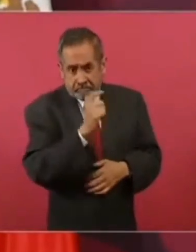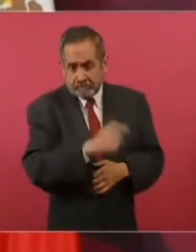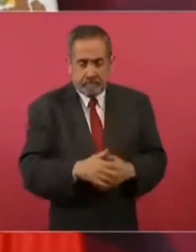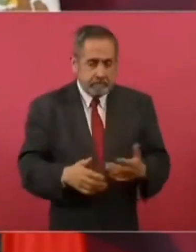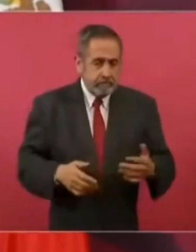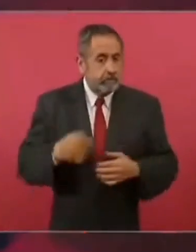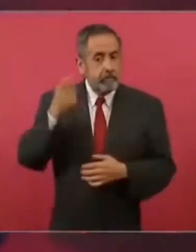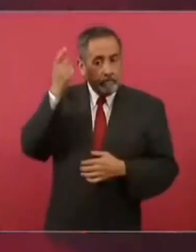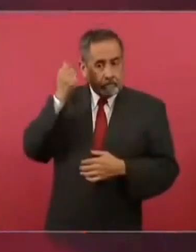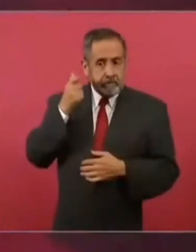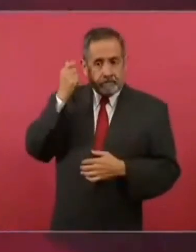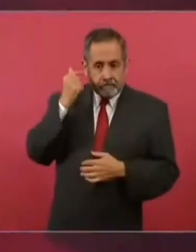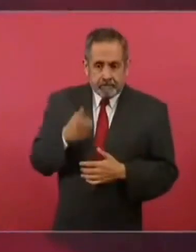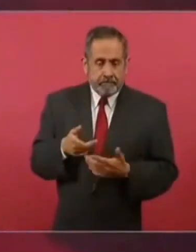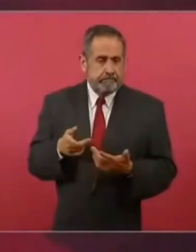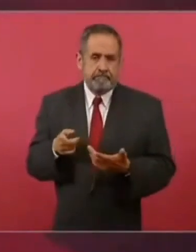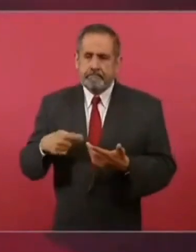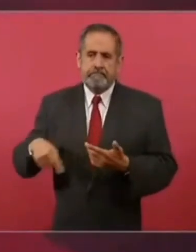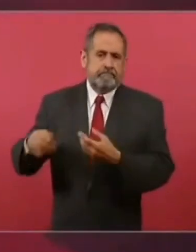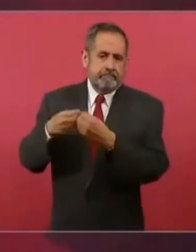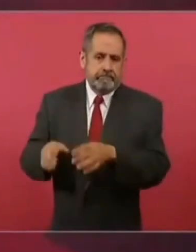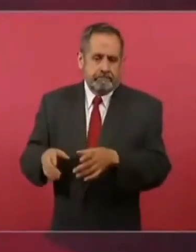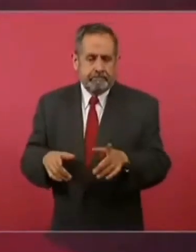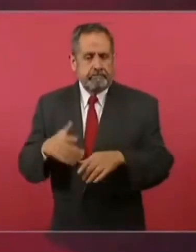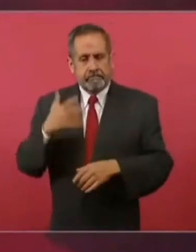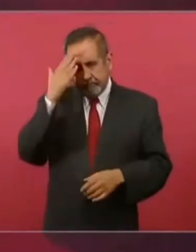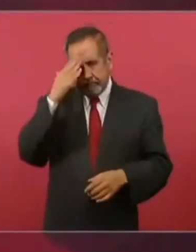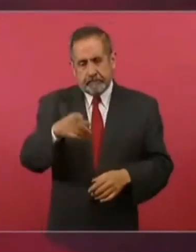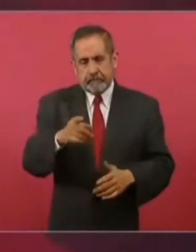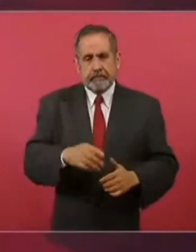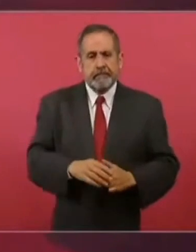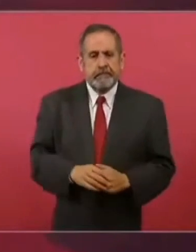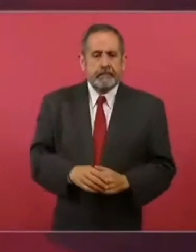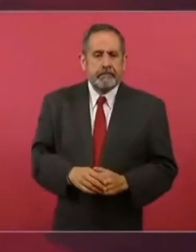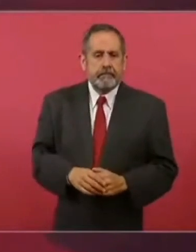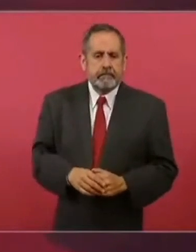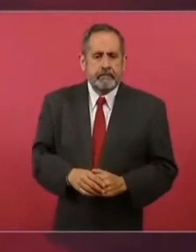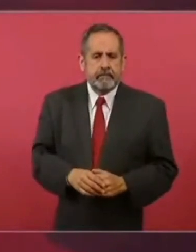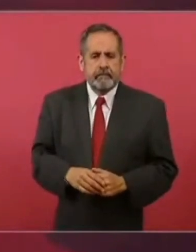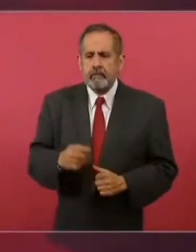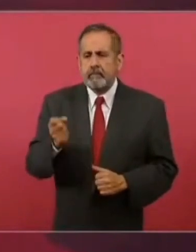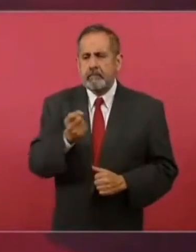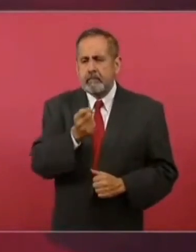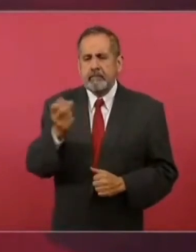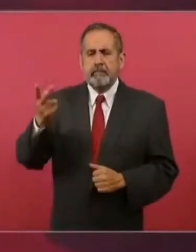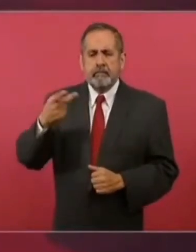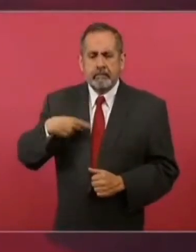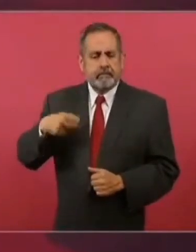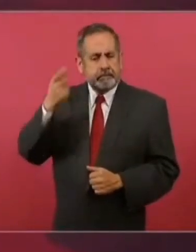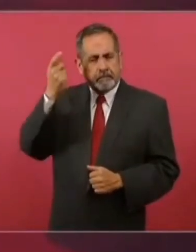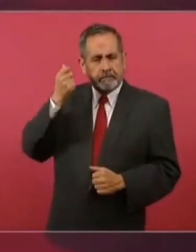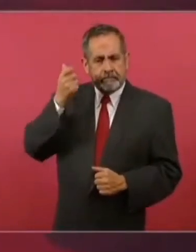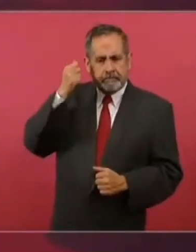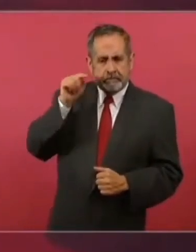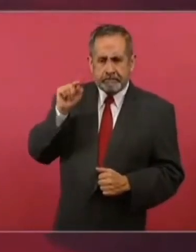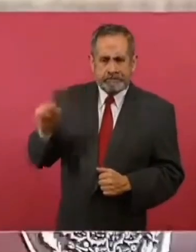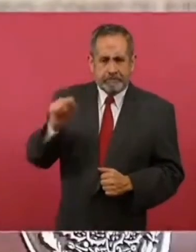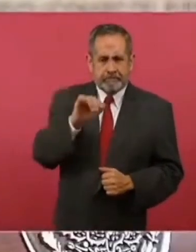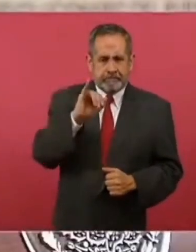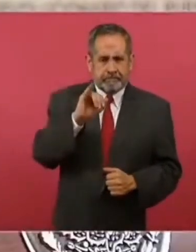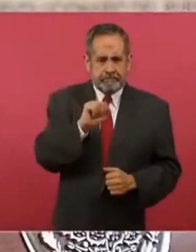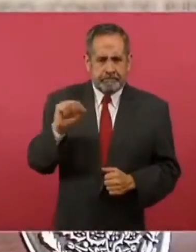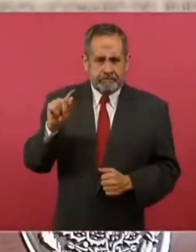las pensiones. Ustedes saben que hay algunos pensionados del